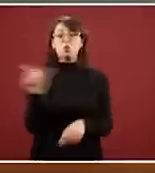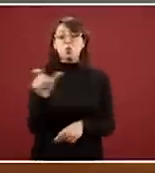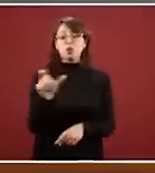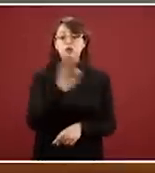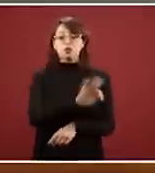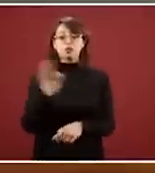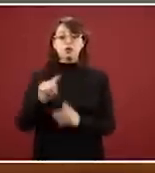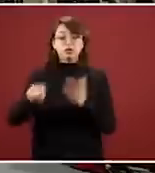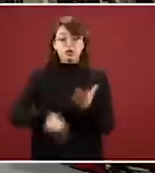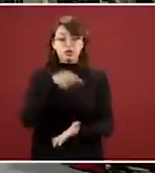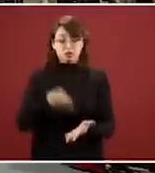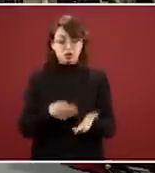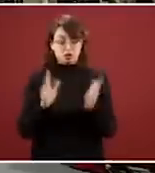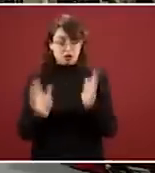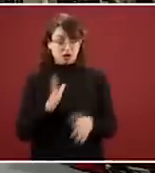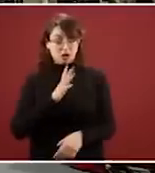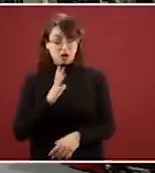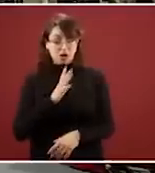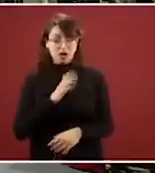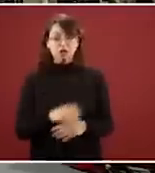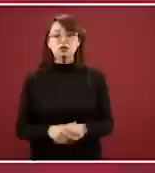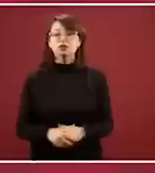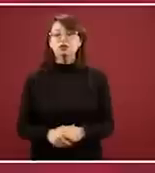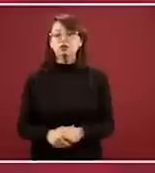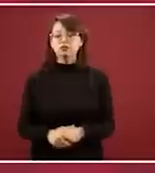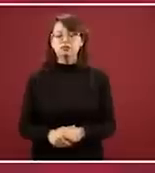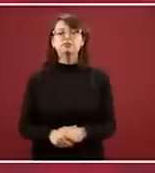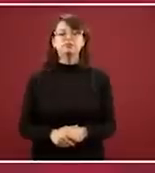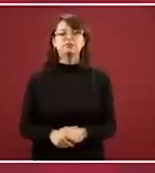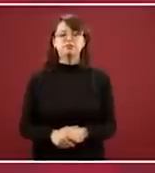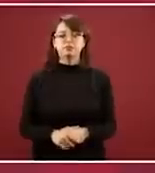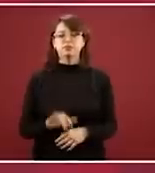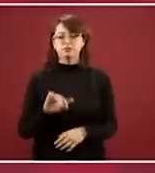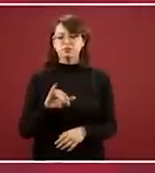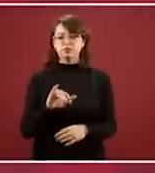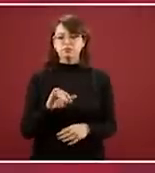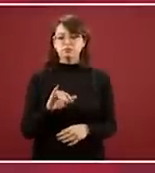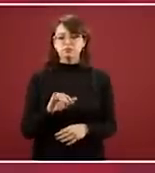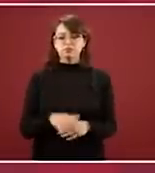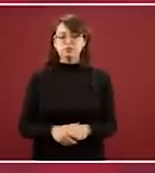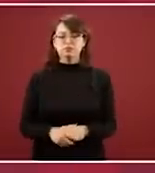de este segundo encuentro. Sí, voy a estar con ellos el